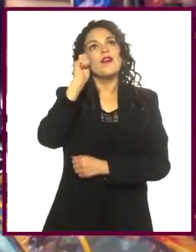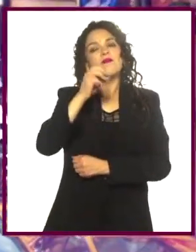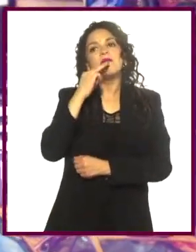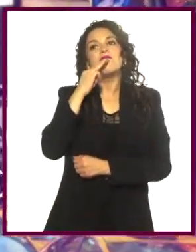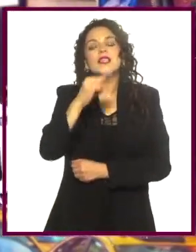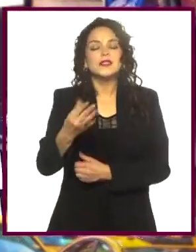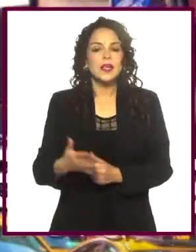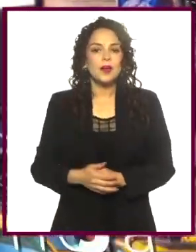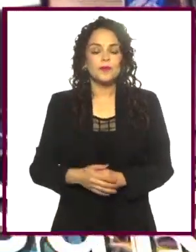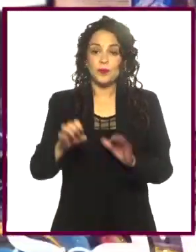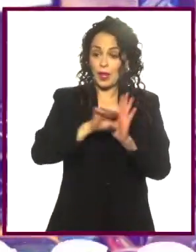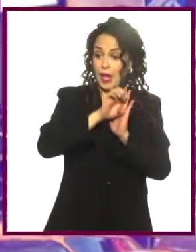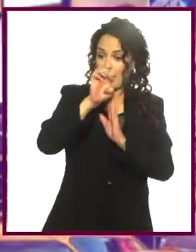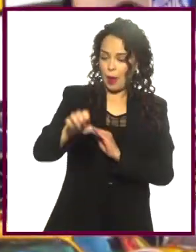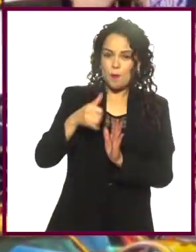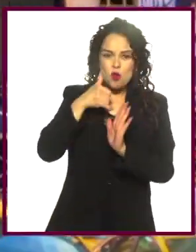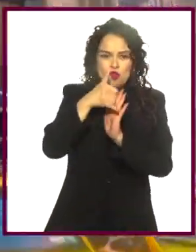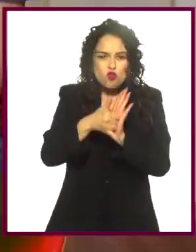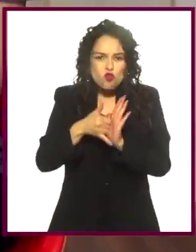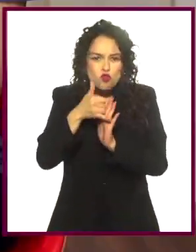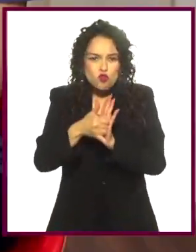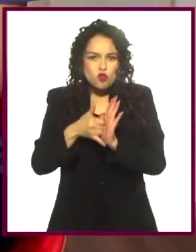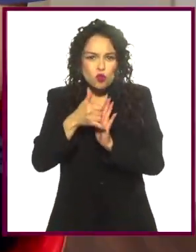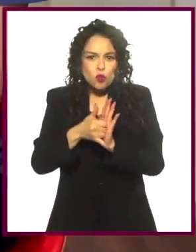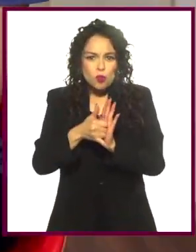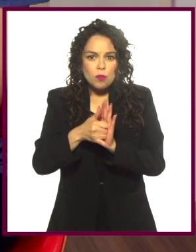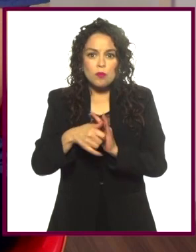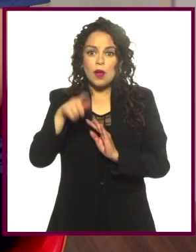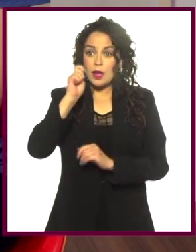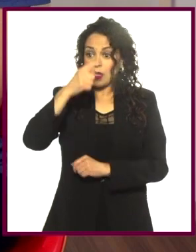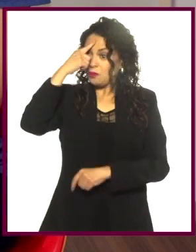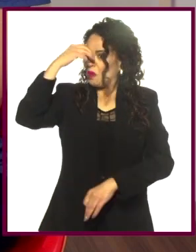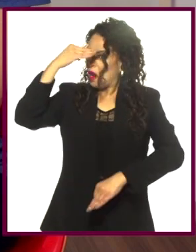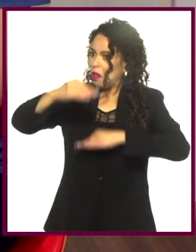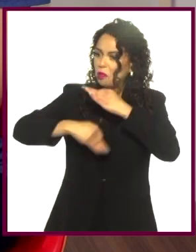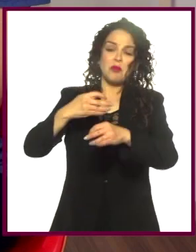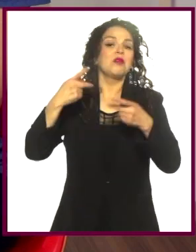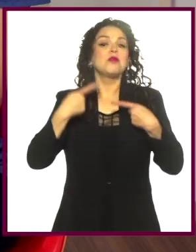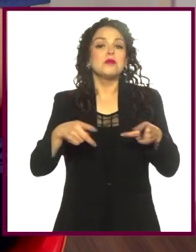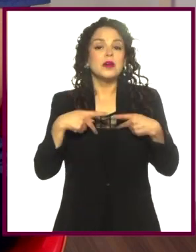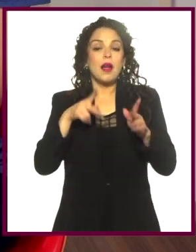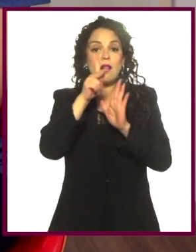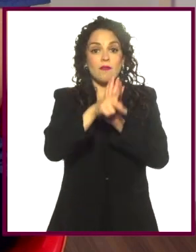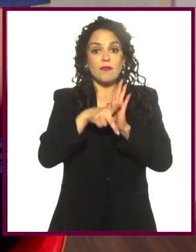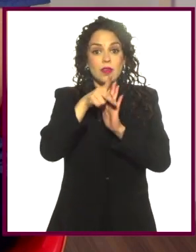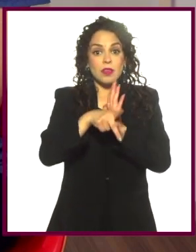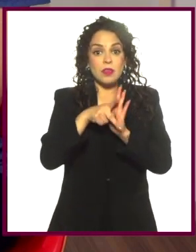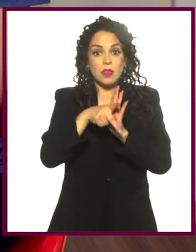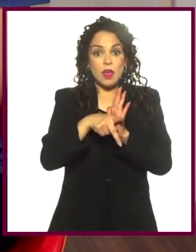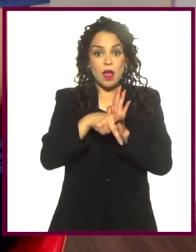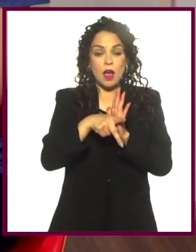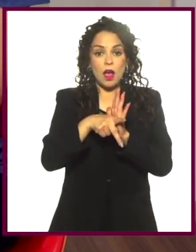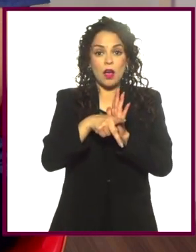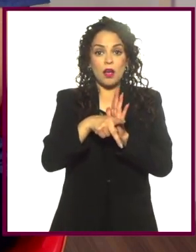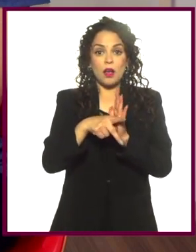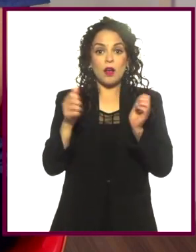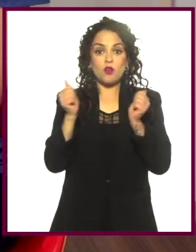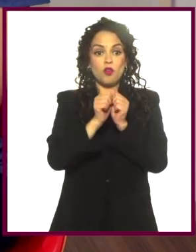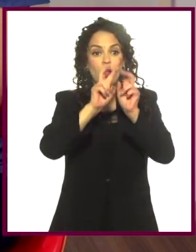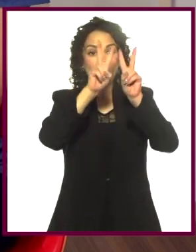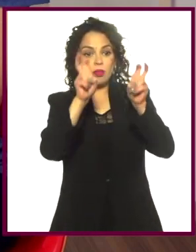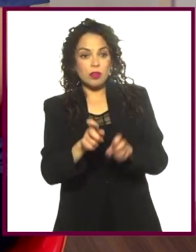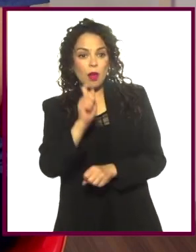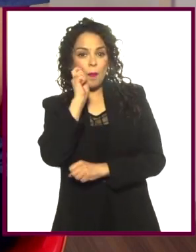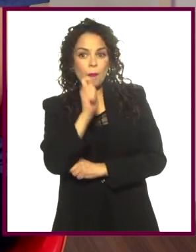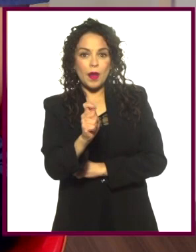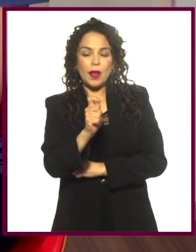más lejos, en YouTube, por ejemplo, con su política de para todo el público, los videos con temáticas poco familiares como